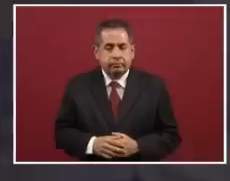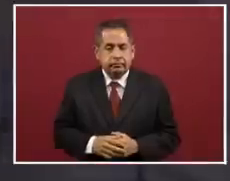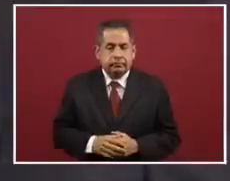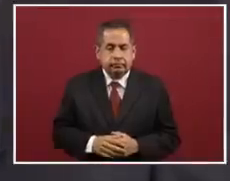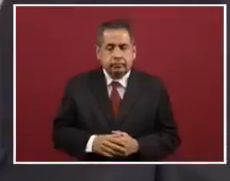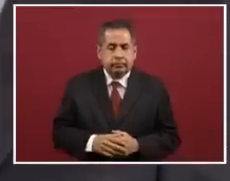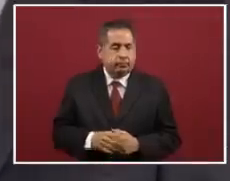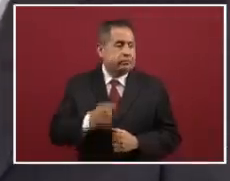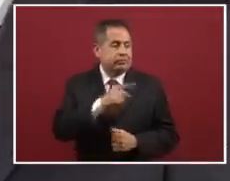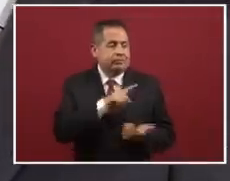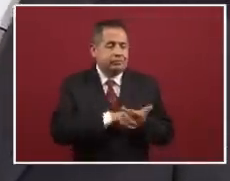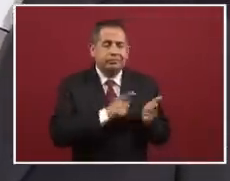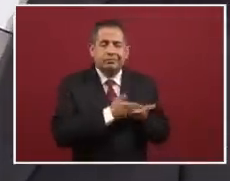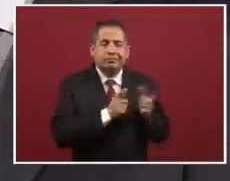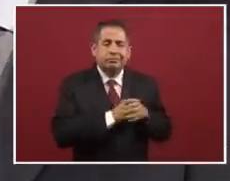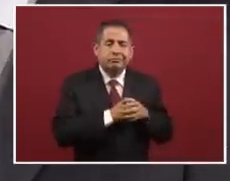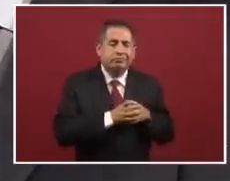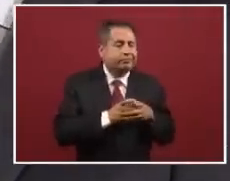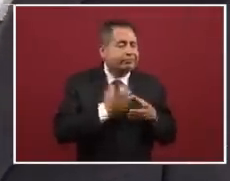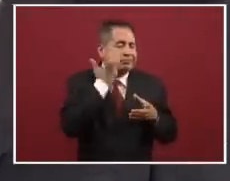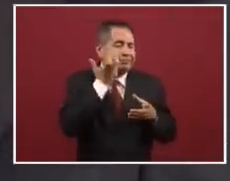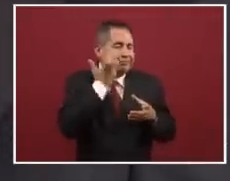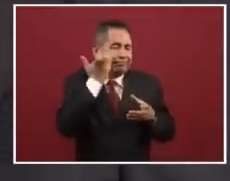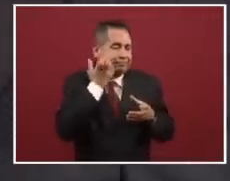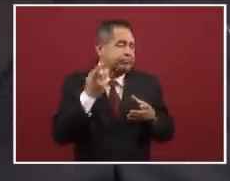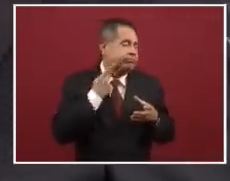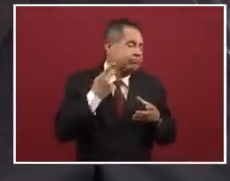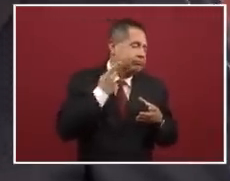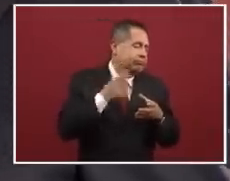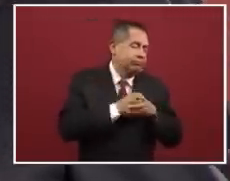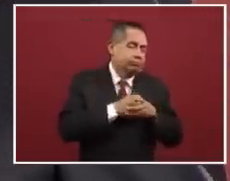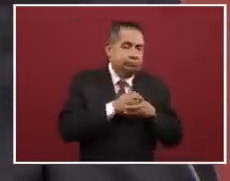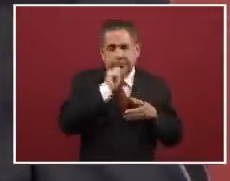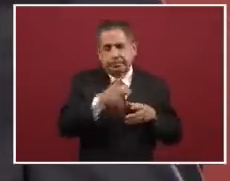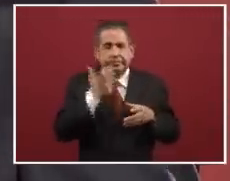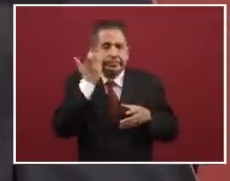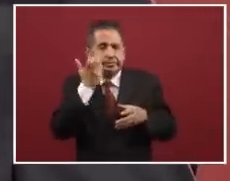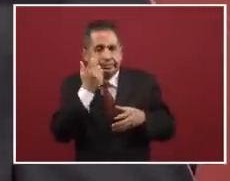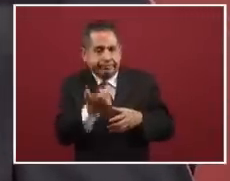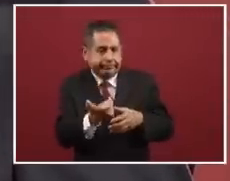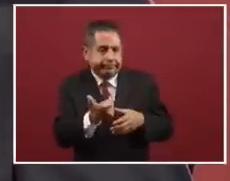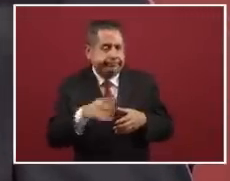un interés político y también económico.